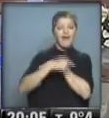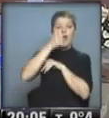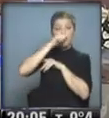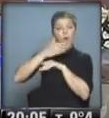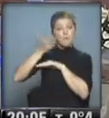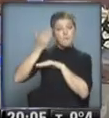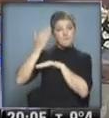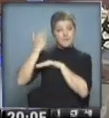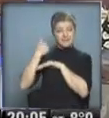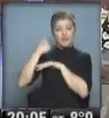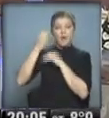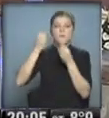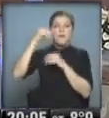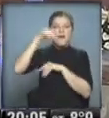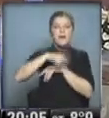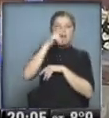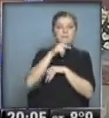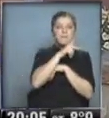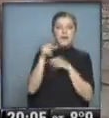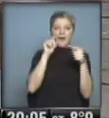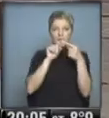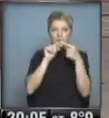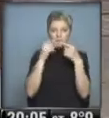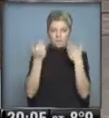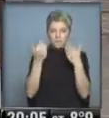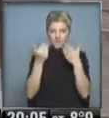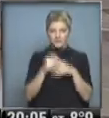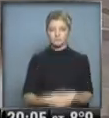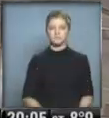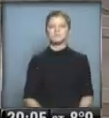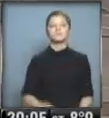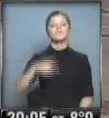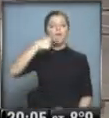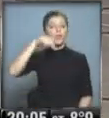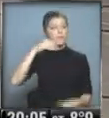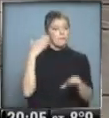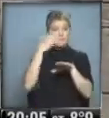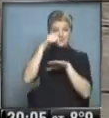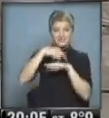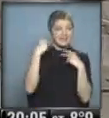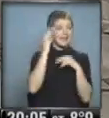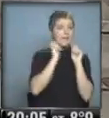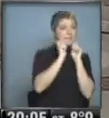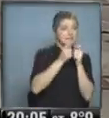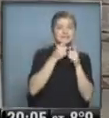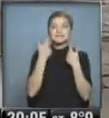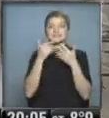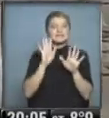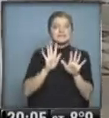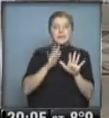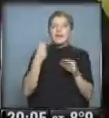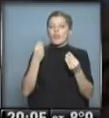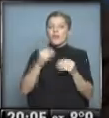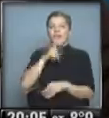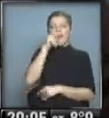tomar contacto con el Santo Padre. Estamos aquí en Aparecida visitando el santuario, esperando la palabra del Papa,